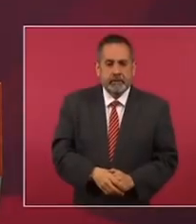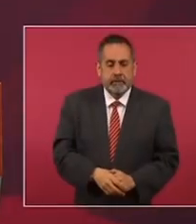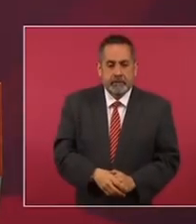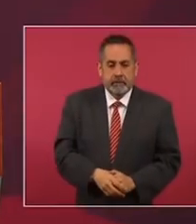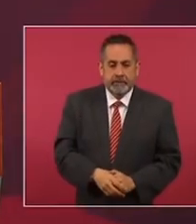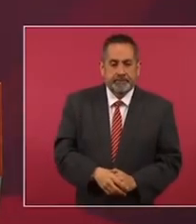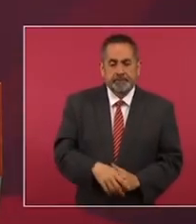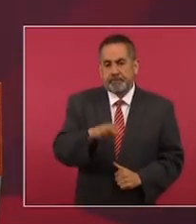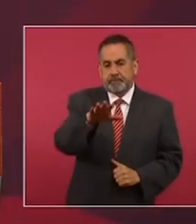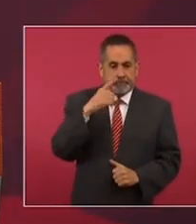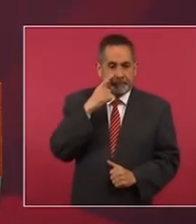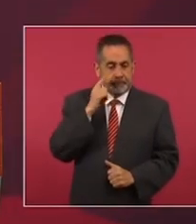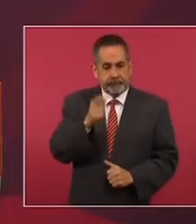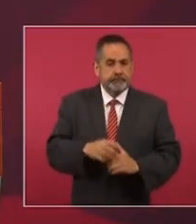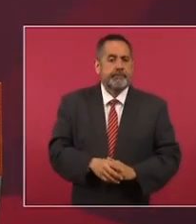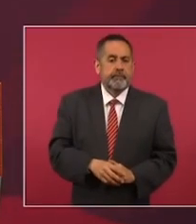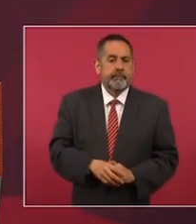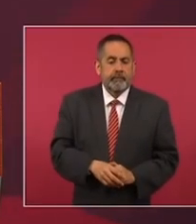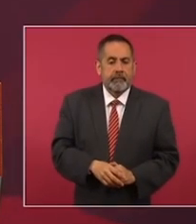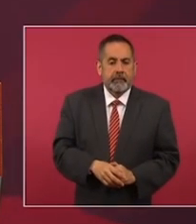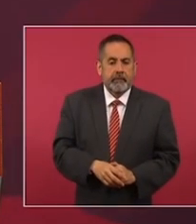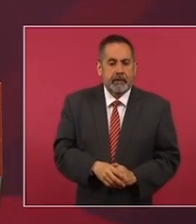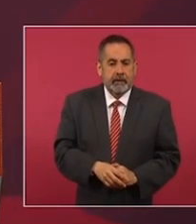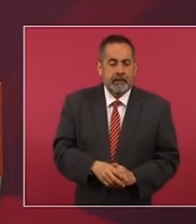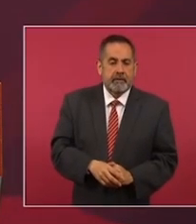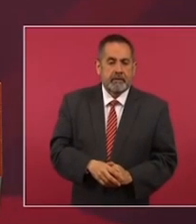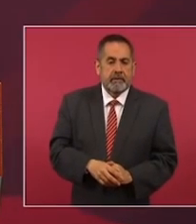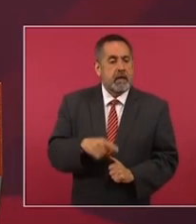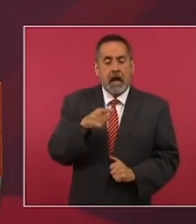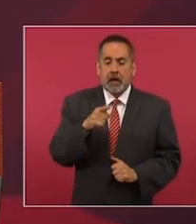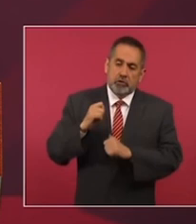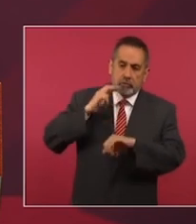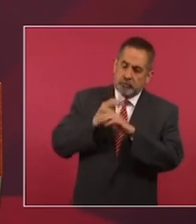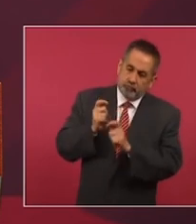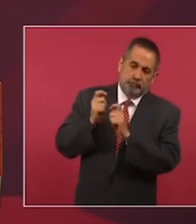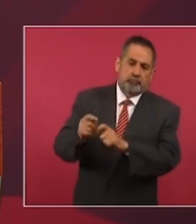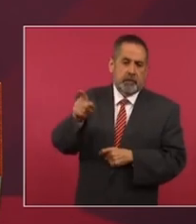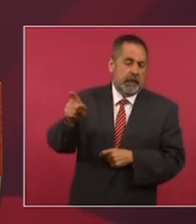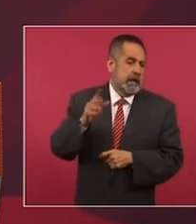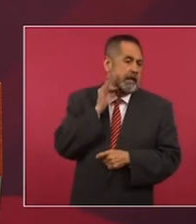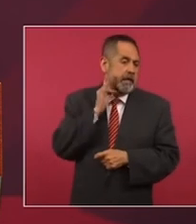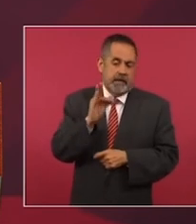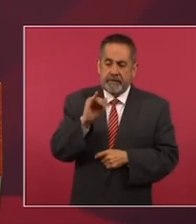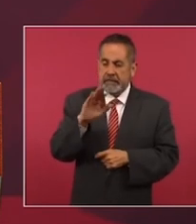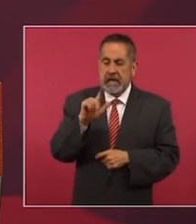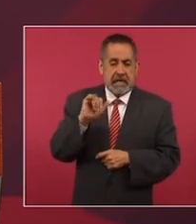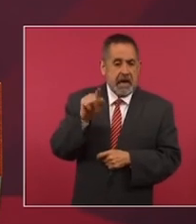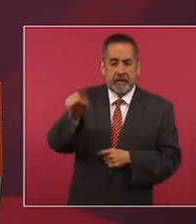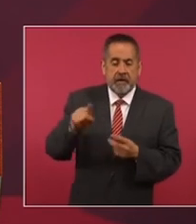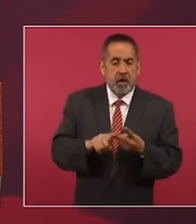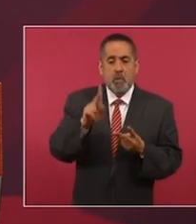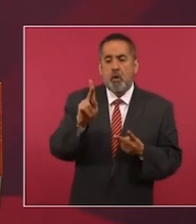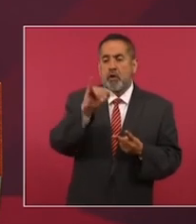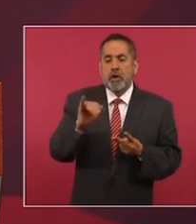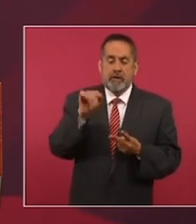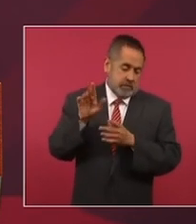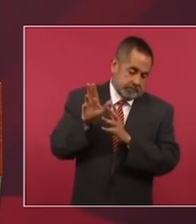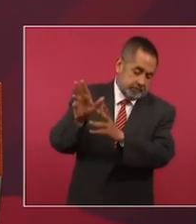Son asuntos que corresponden pues a la Fiscalía y al Poder Judicial.